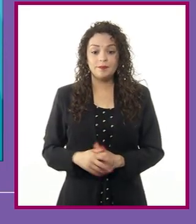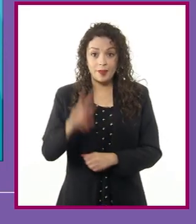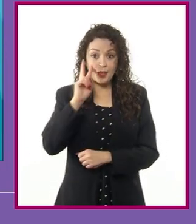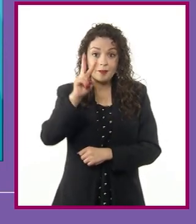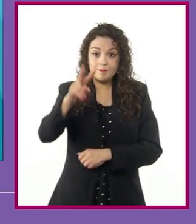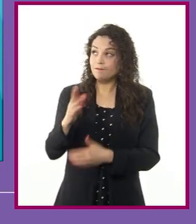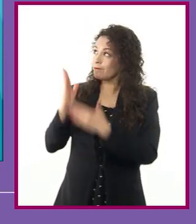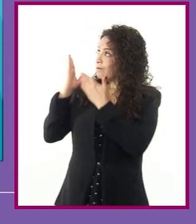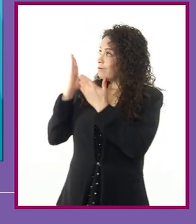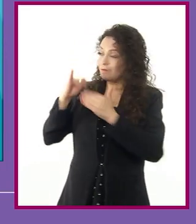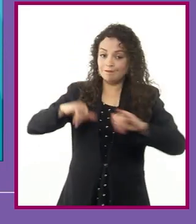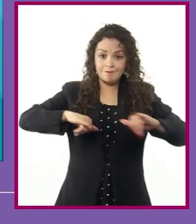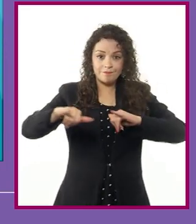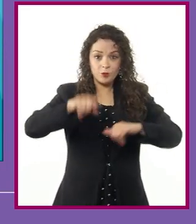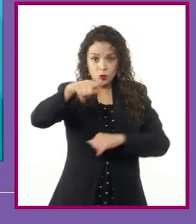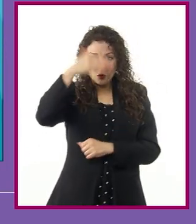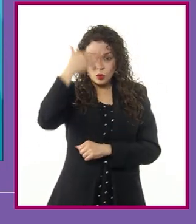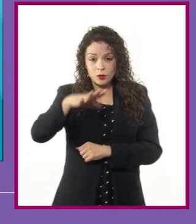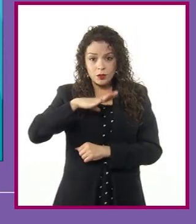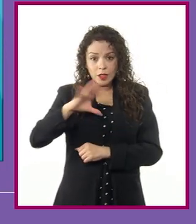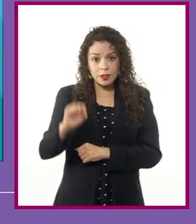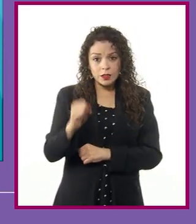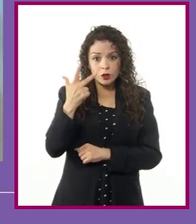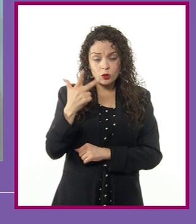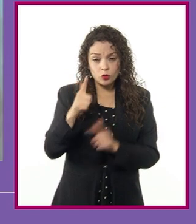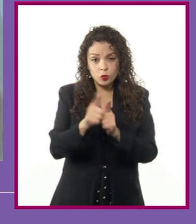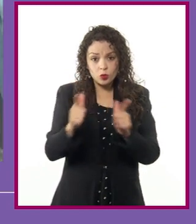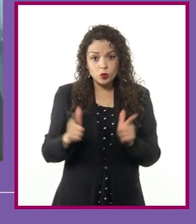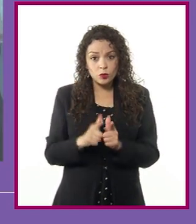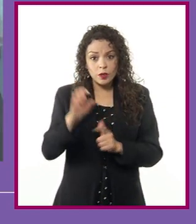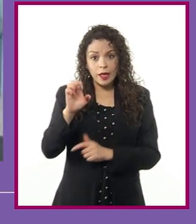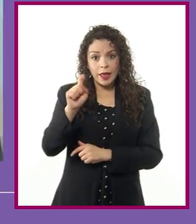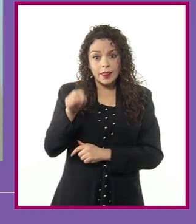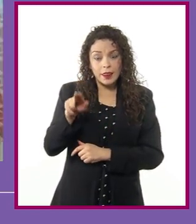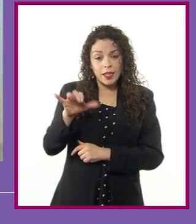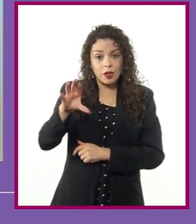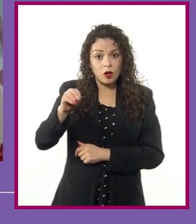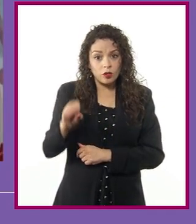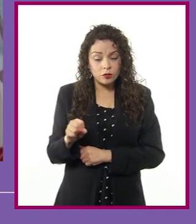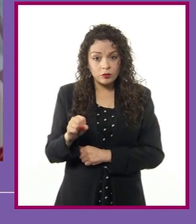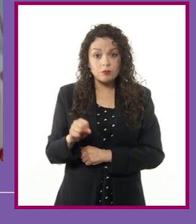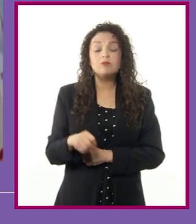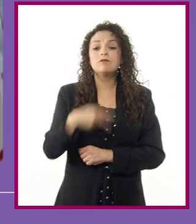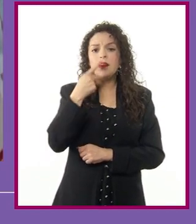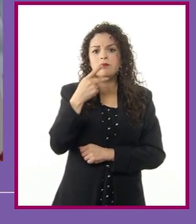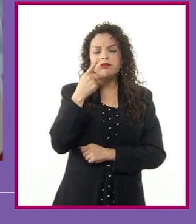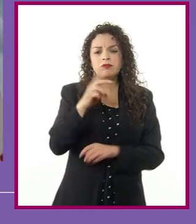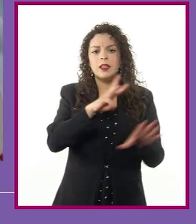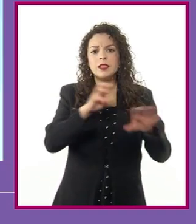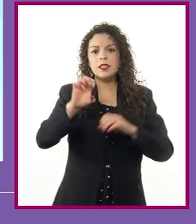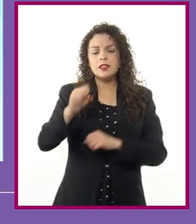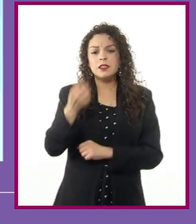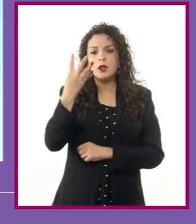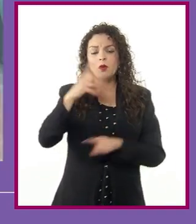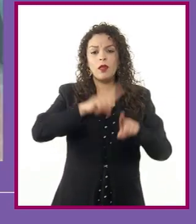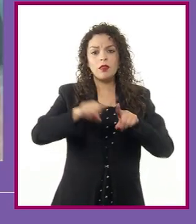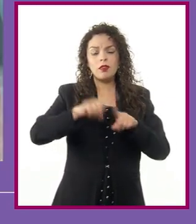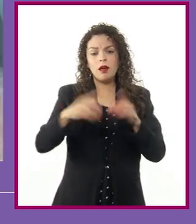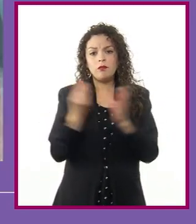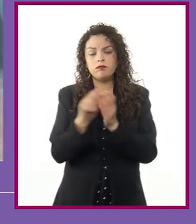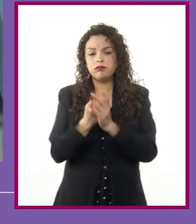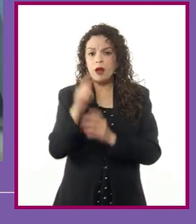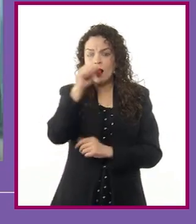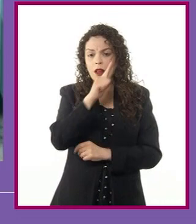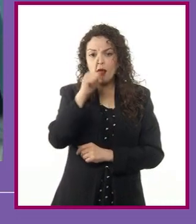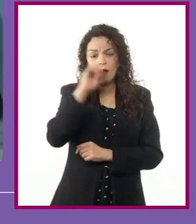¿Sabías que en México existen 68 grupos étnicos, los cuales hablan 364 variantes o tipos de lenguas